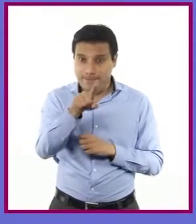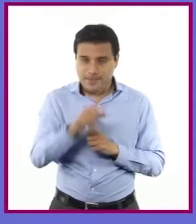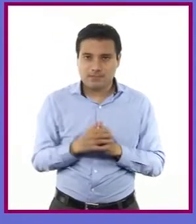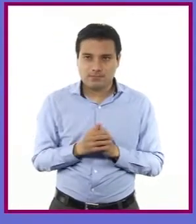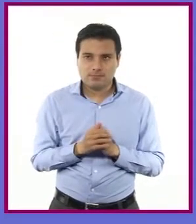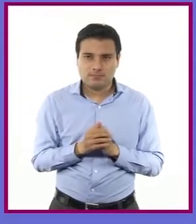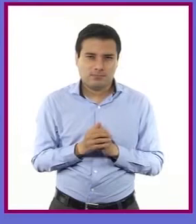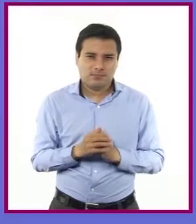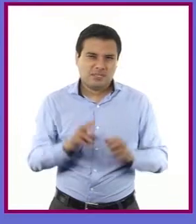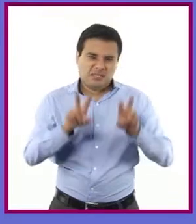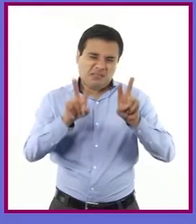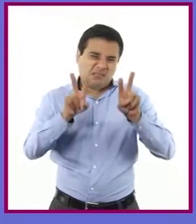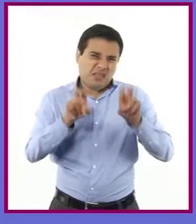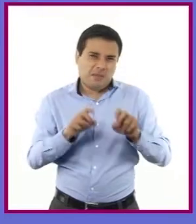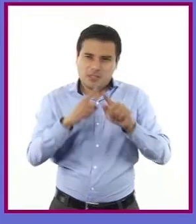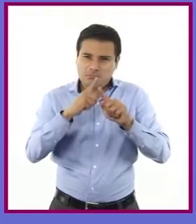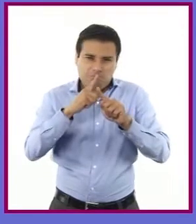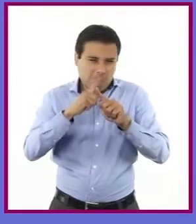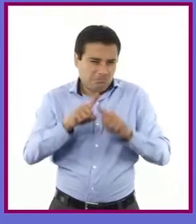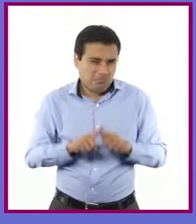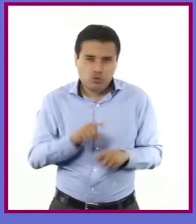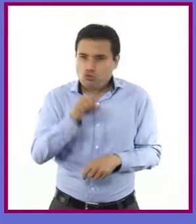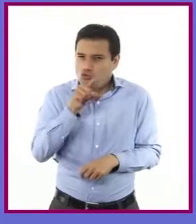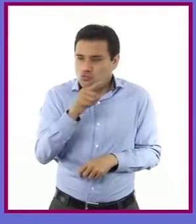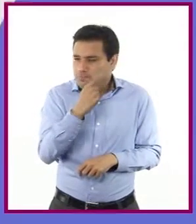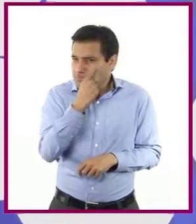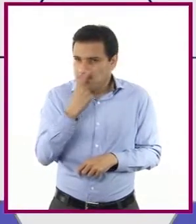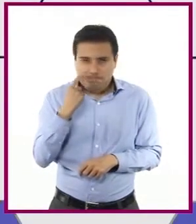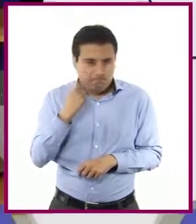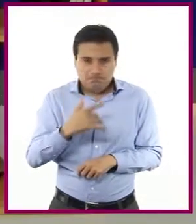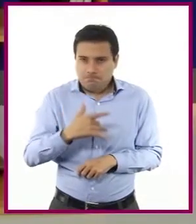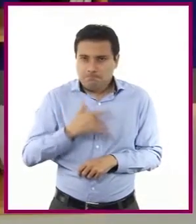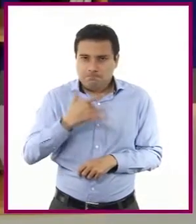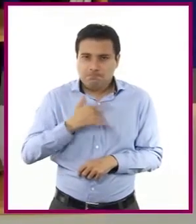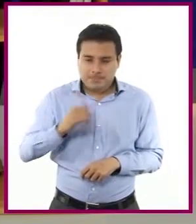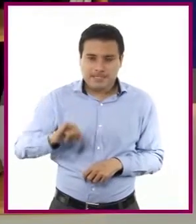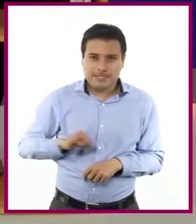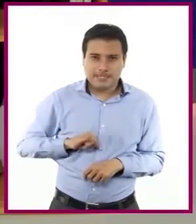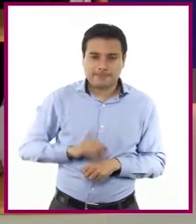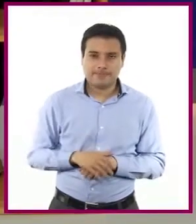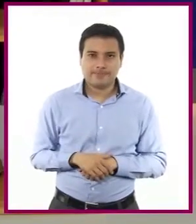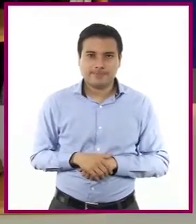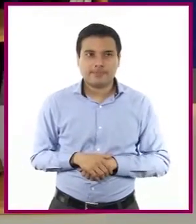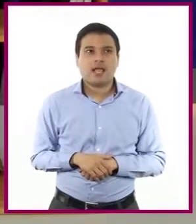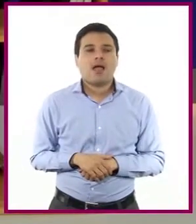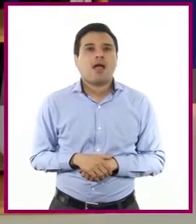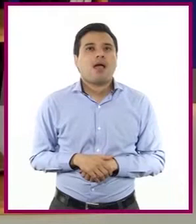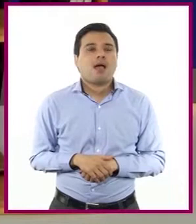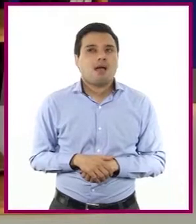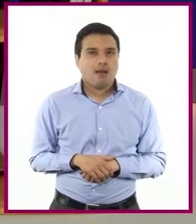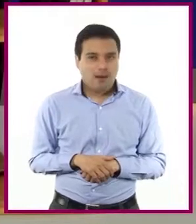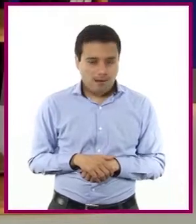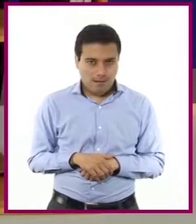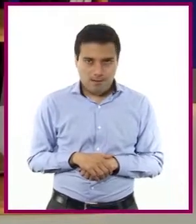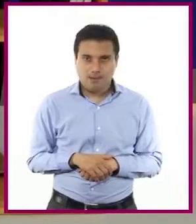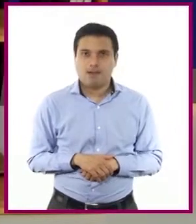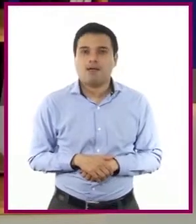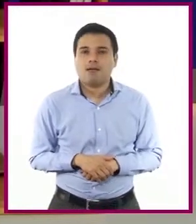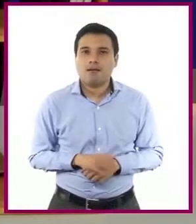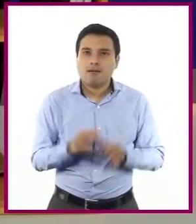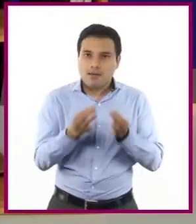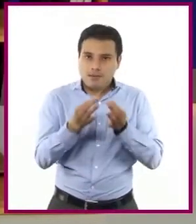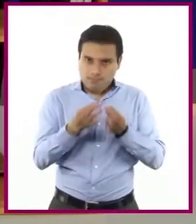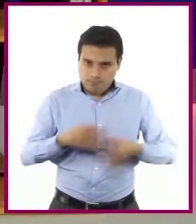todas las categorías que tú creas conveniente para tu resumen. Con lo que acabamos de ver, me doy cuenta de la importancia de